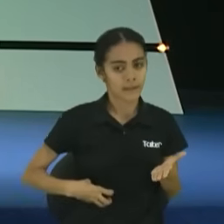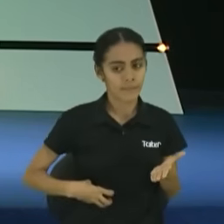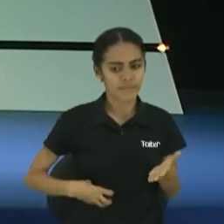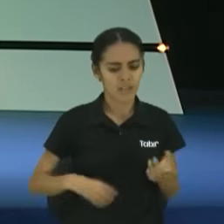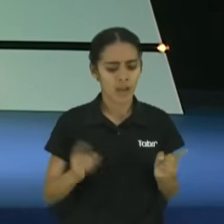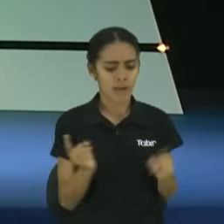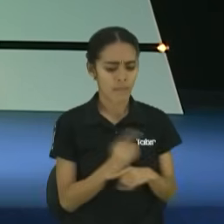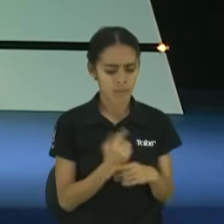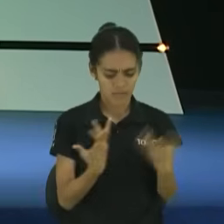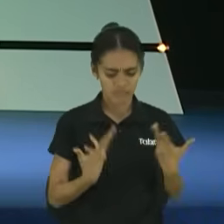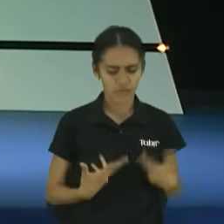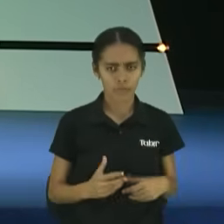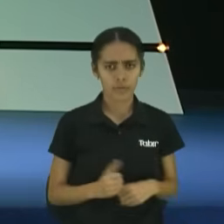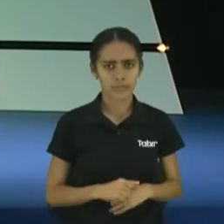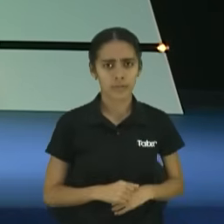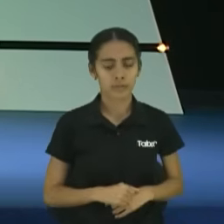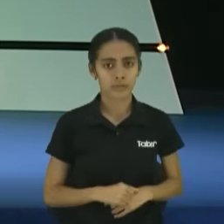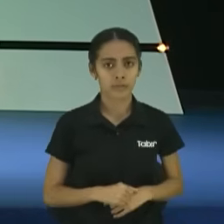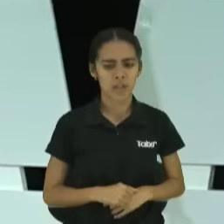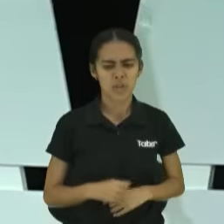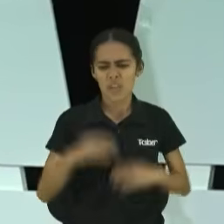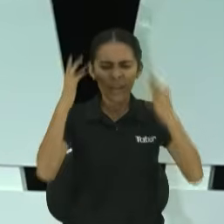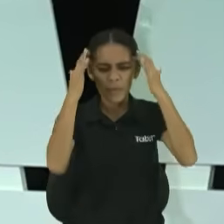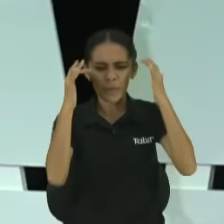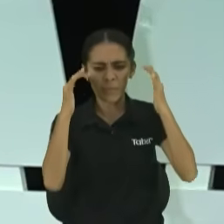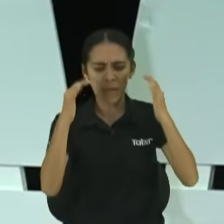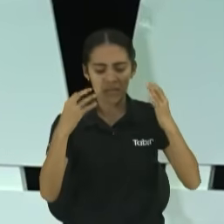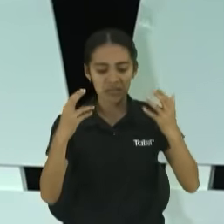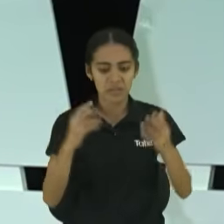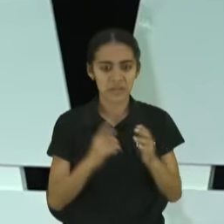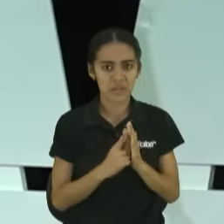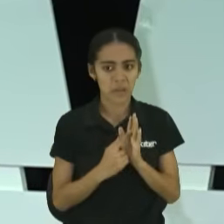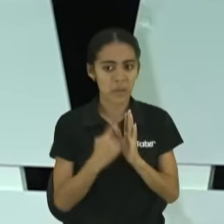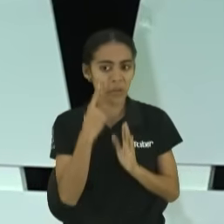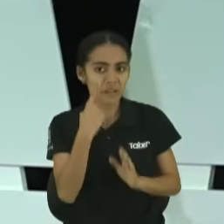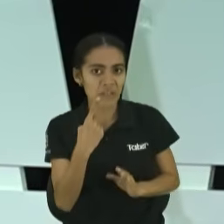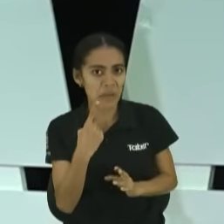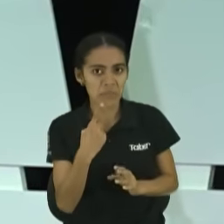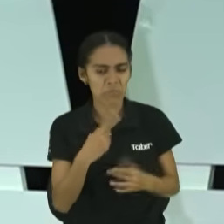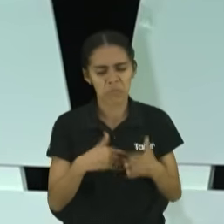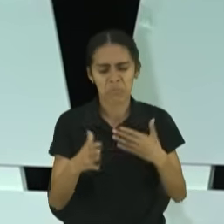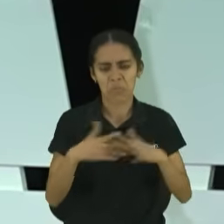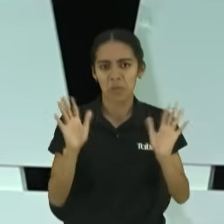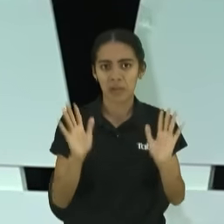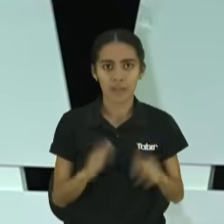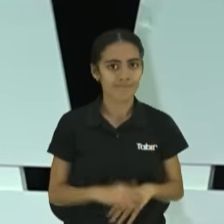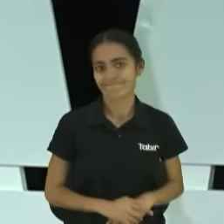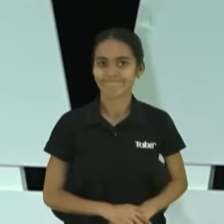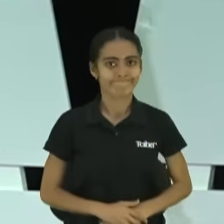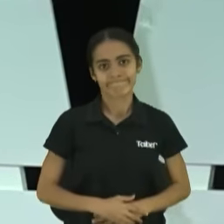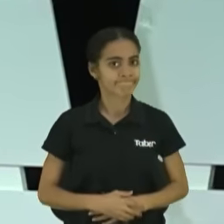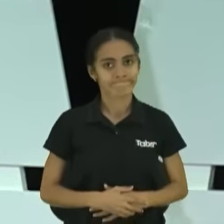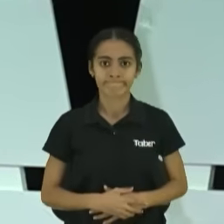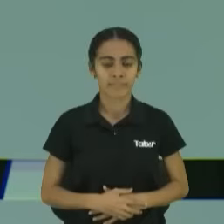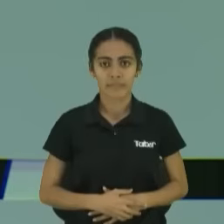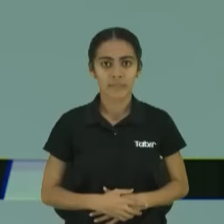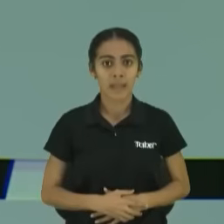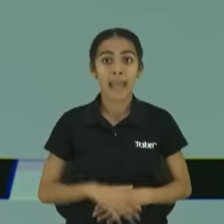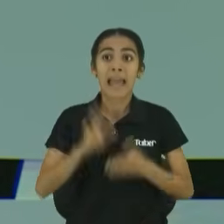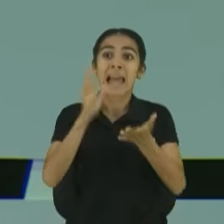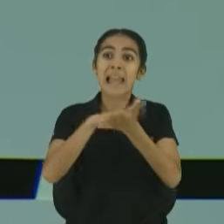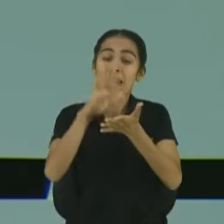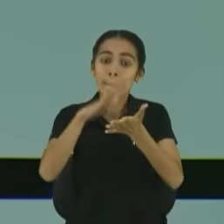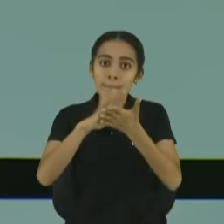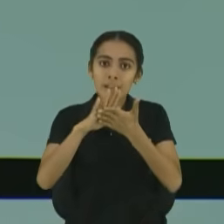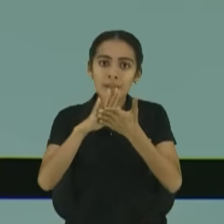apariencia. No te preocupes, si no se nota, no pasa nada. No, no es así. El espíritu